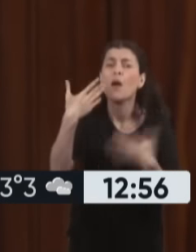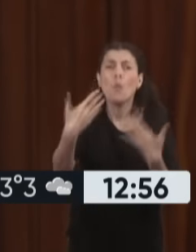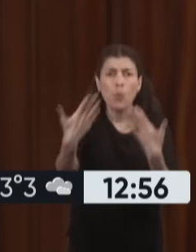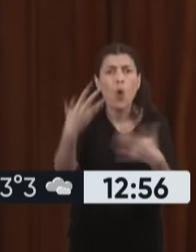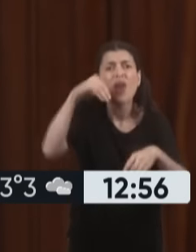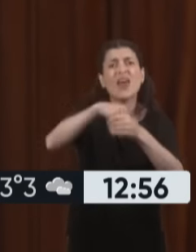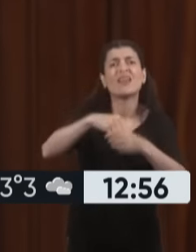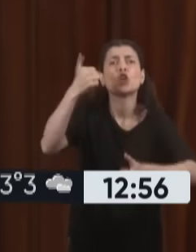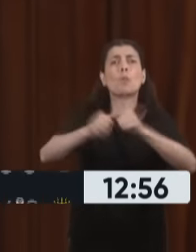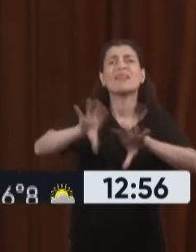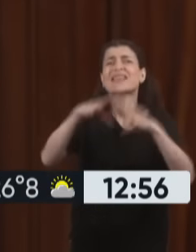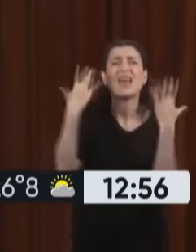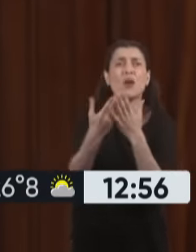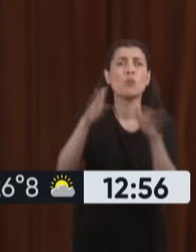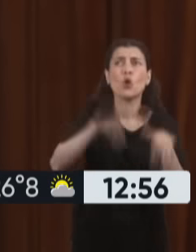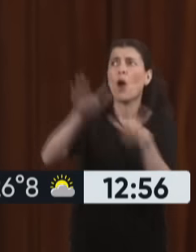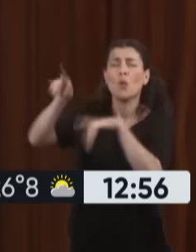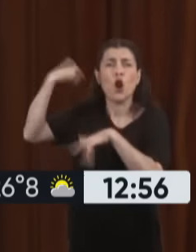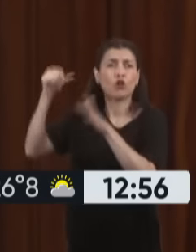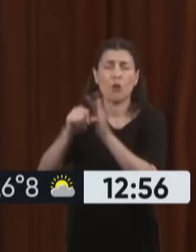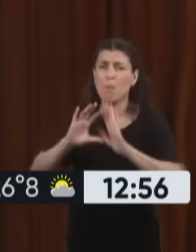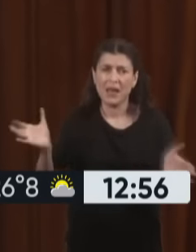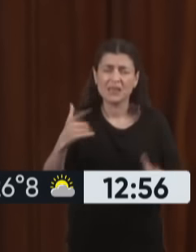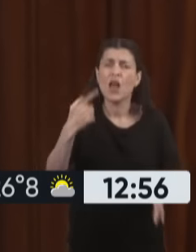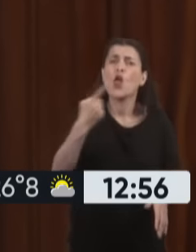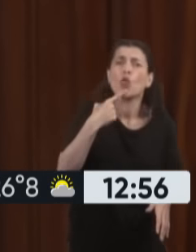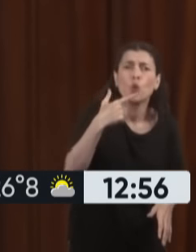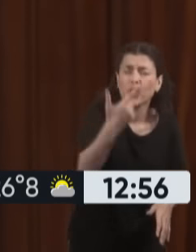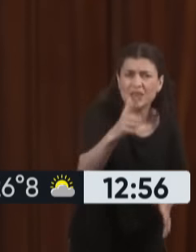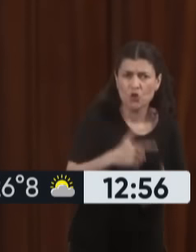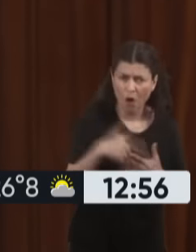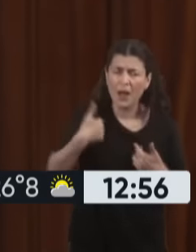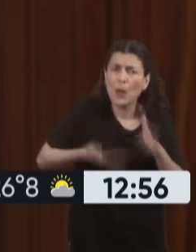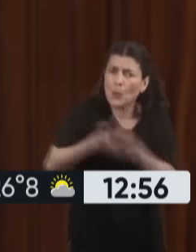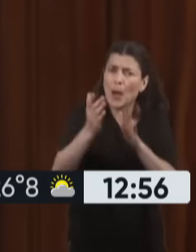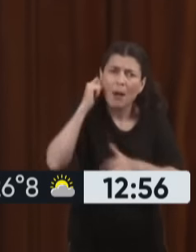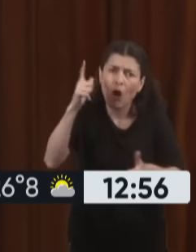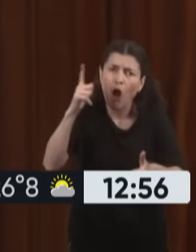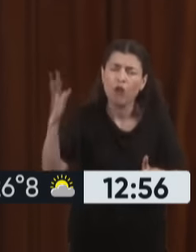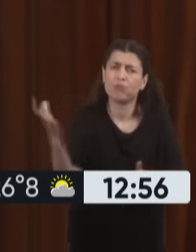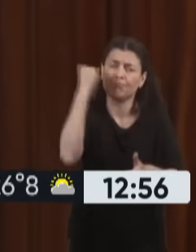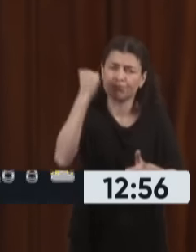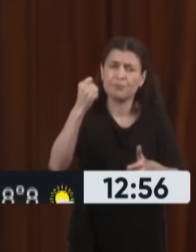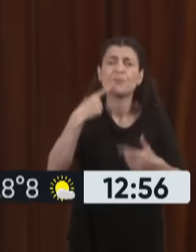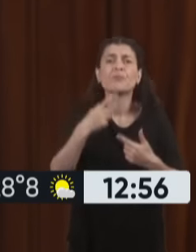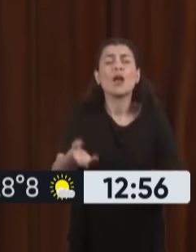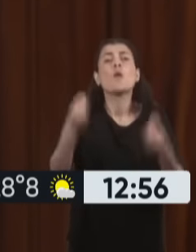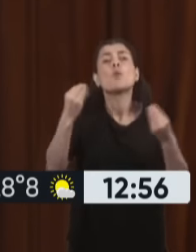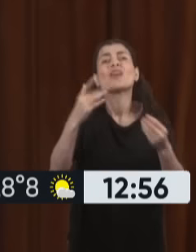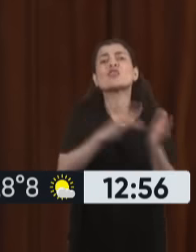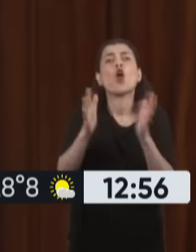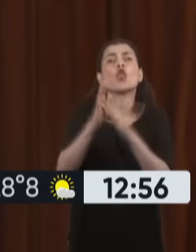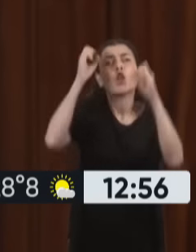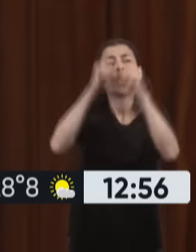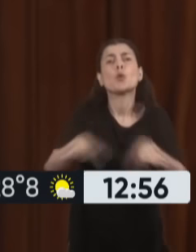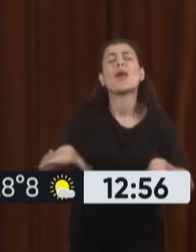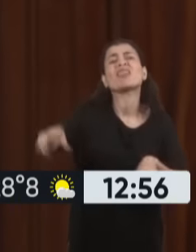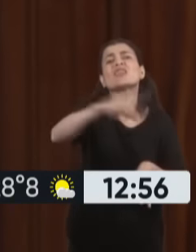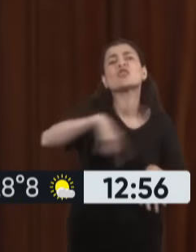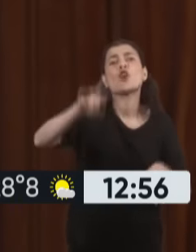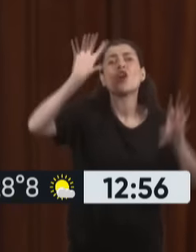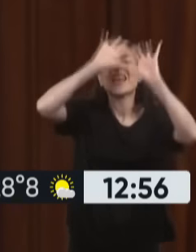mejores. Sabemos cómo hacerlo y no tengo ninguna duda de que lo vamos a lograr. Por eso, que Dios bendiga a los argentinos y que la fuerza